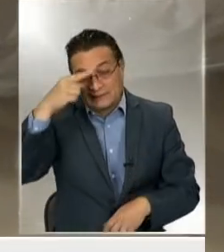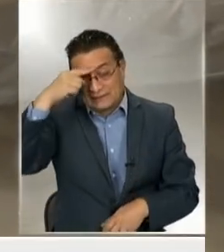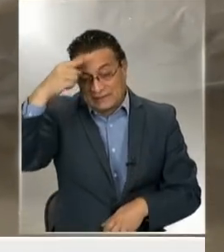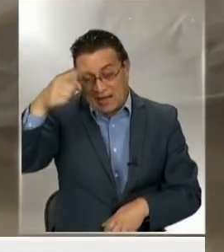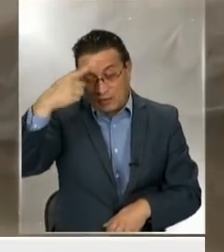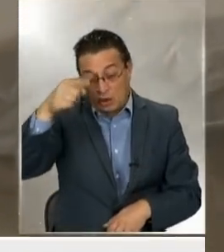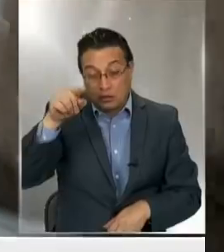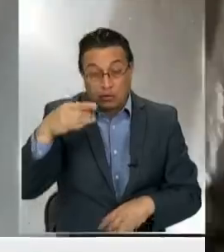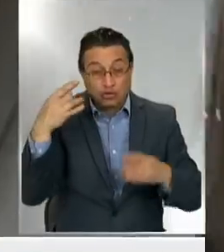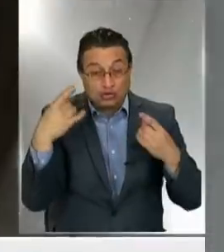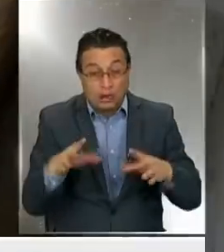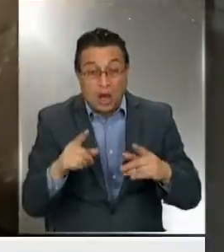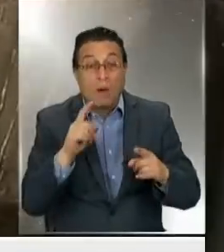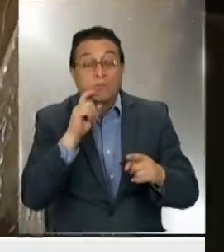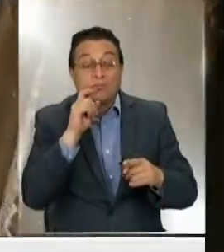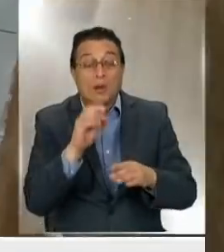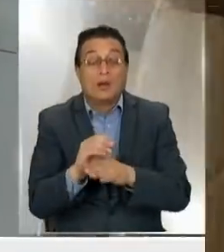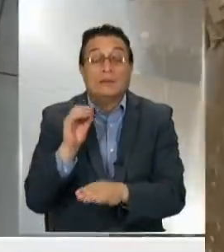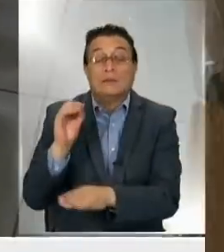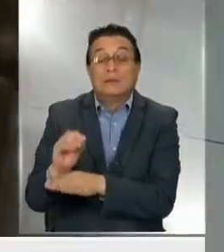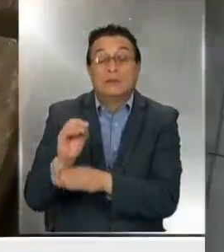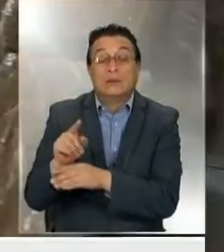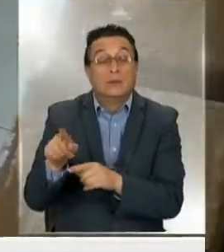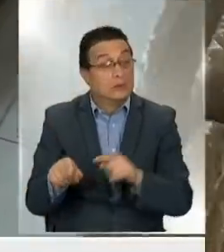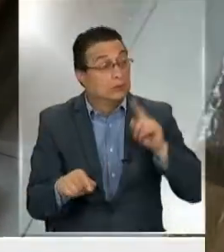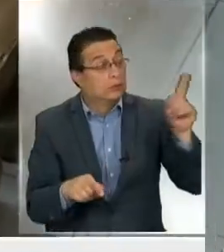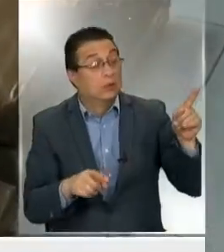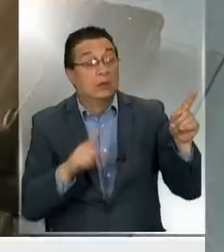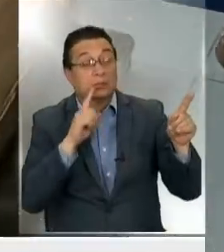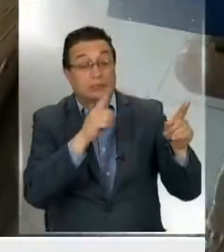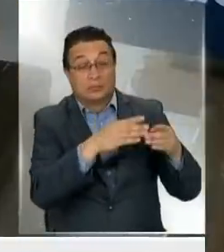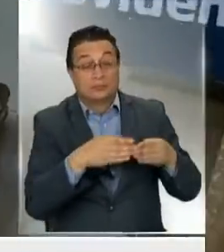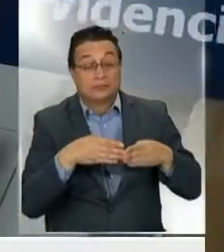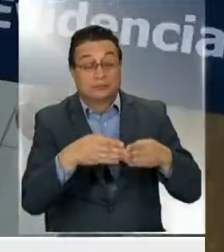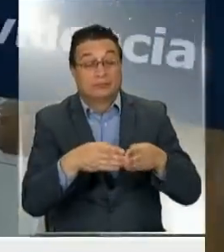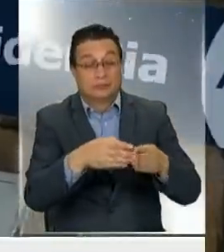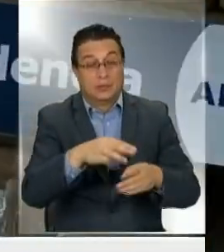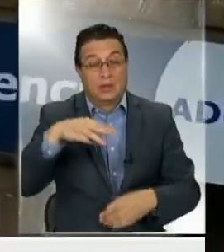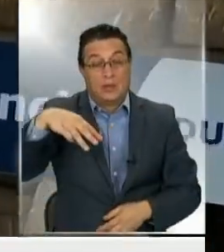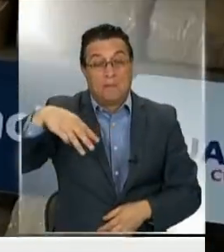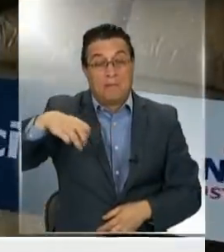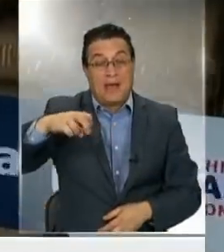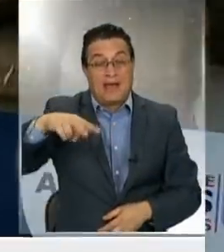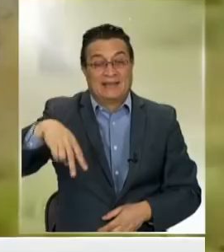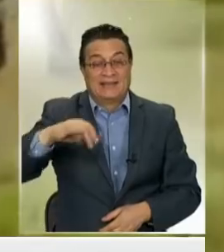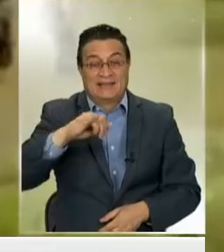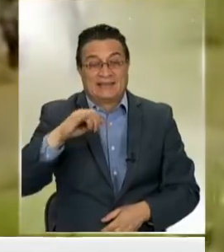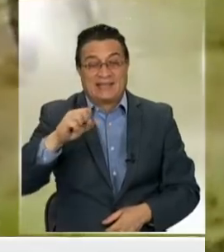vez que se determine el proveedor del cargamento, que se embarcó desde el puerto de Manzanillo, se podrá